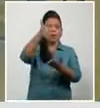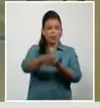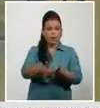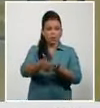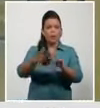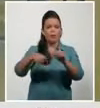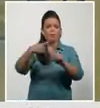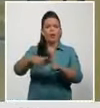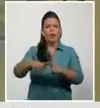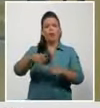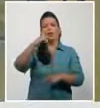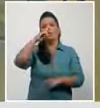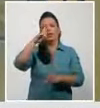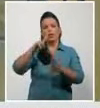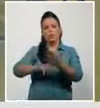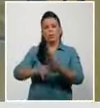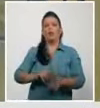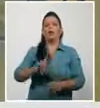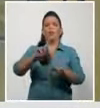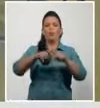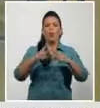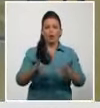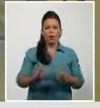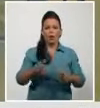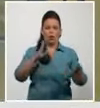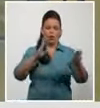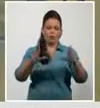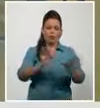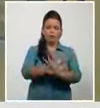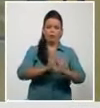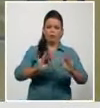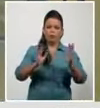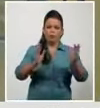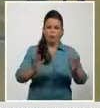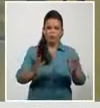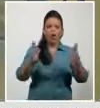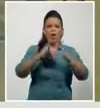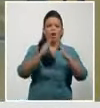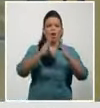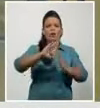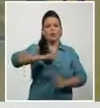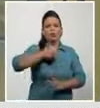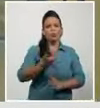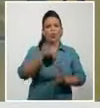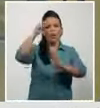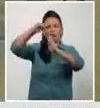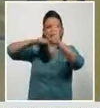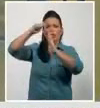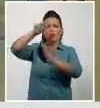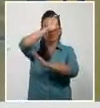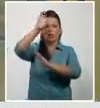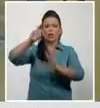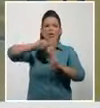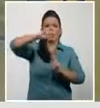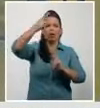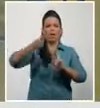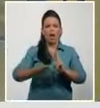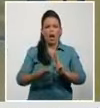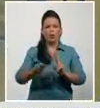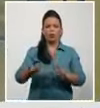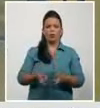de transmisión autóctona. Las casas de cultura, cine, teatros, bares, restaurantes, gimnasios particulares y